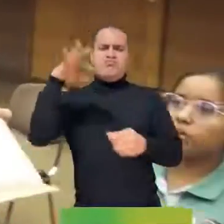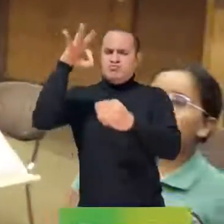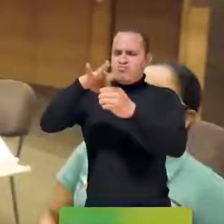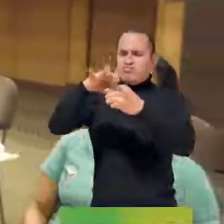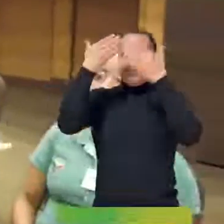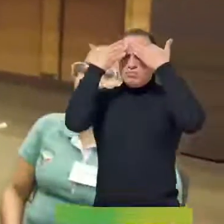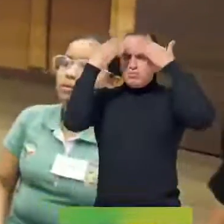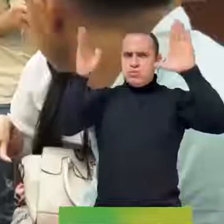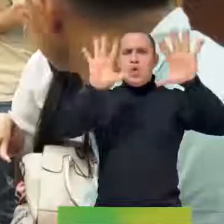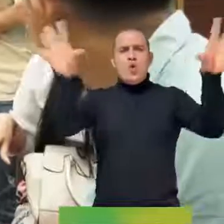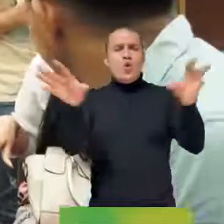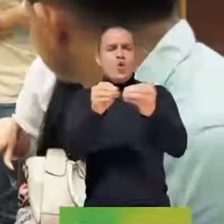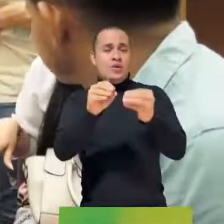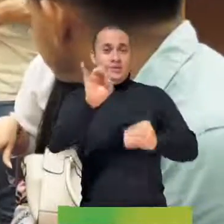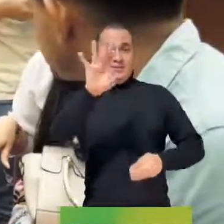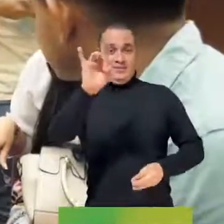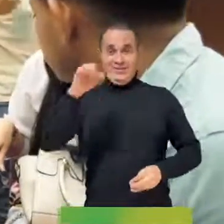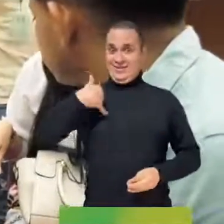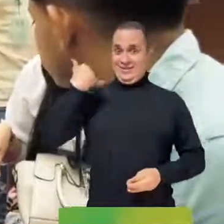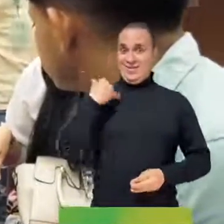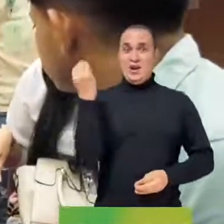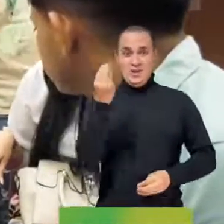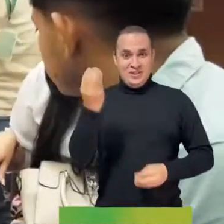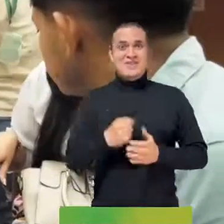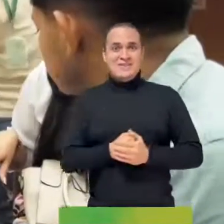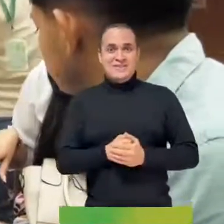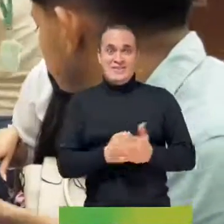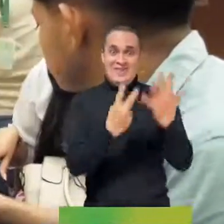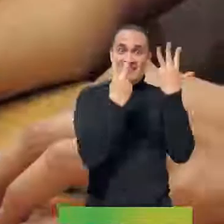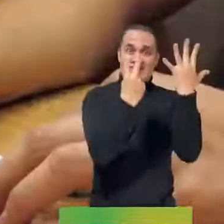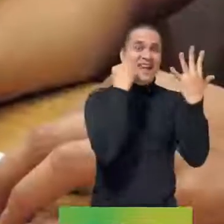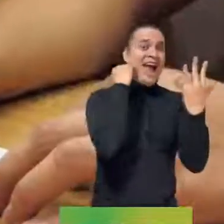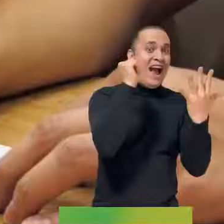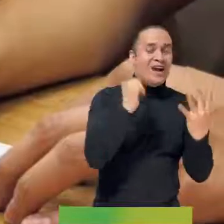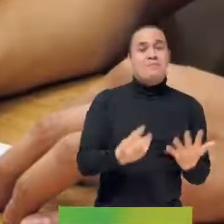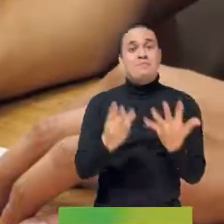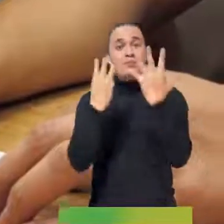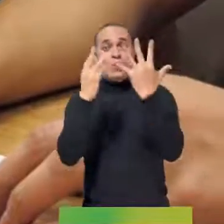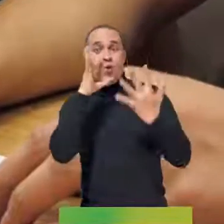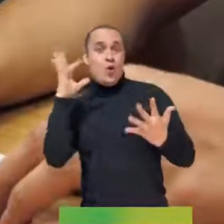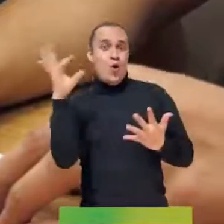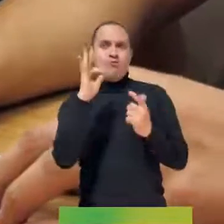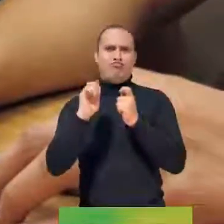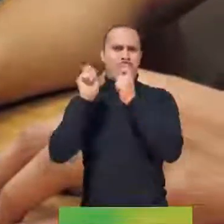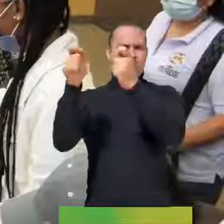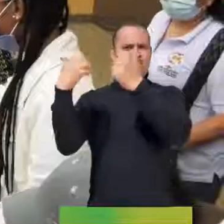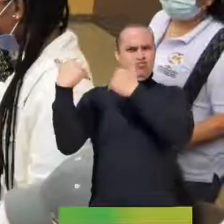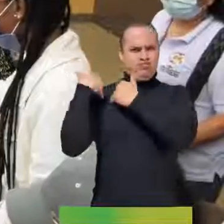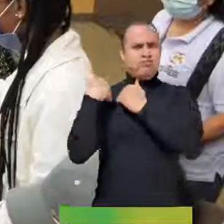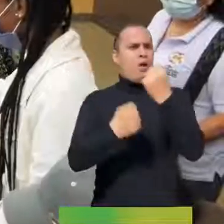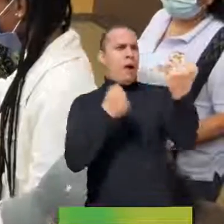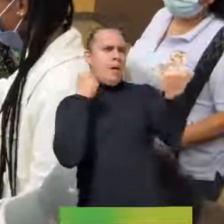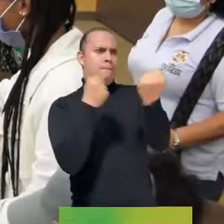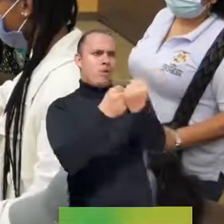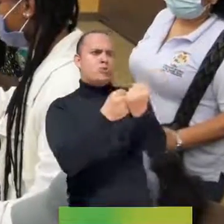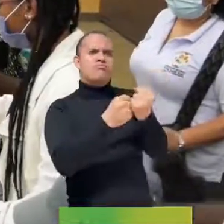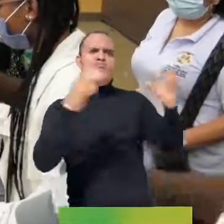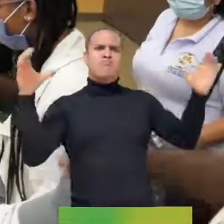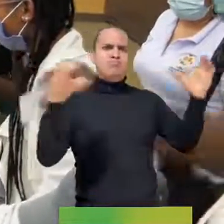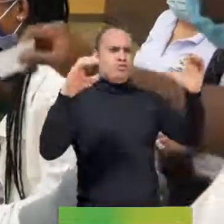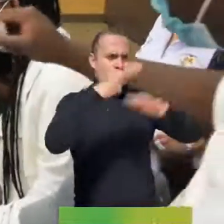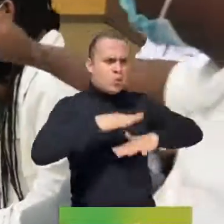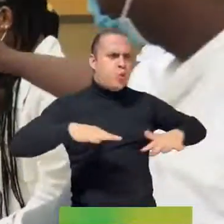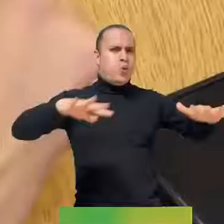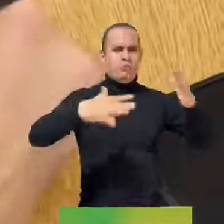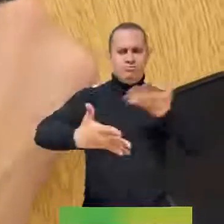los 15 consejeros de juventud. 8 líderes y 7 lideresas que fueron posesionados y que representarán a los jóvenes en escenarios de